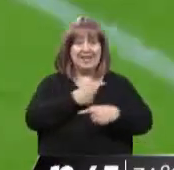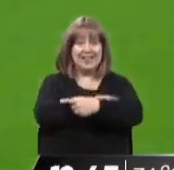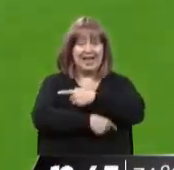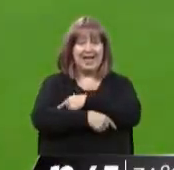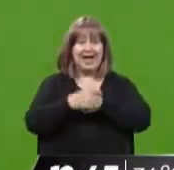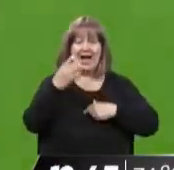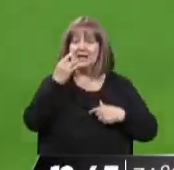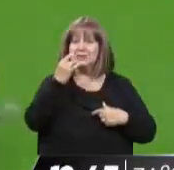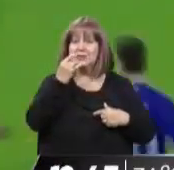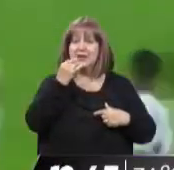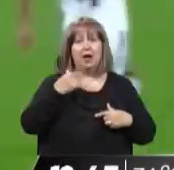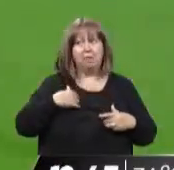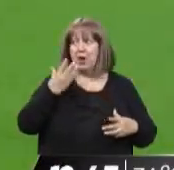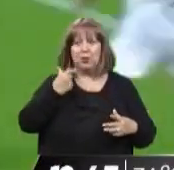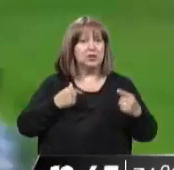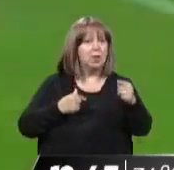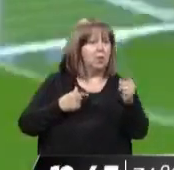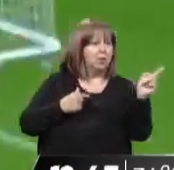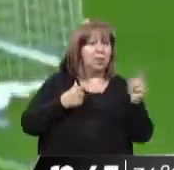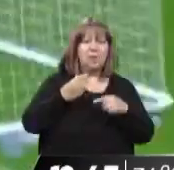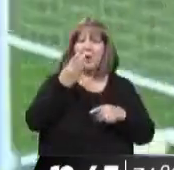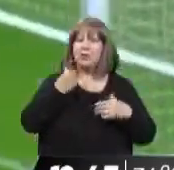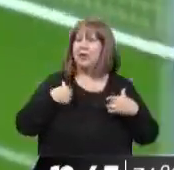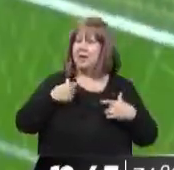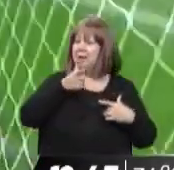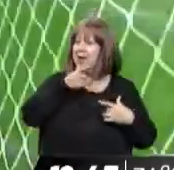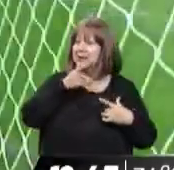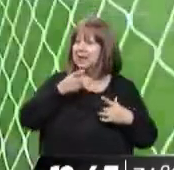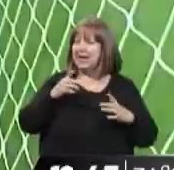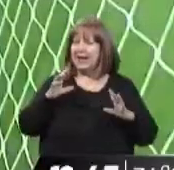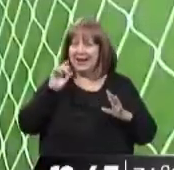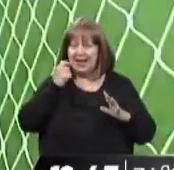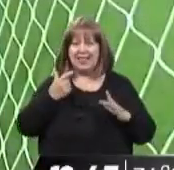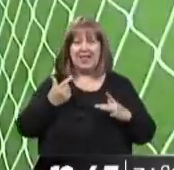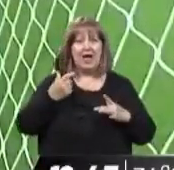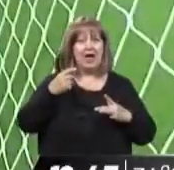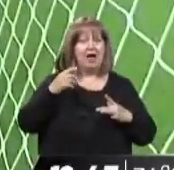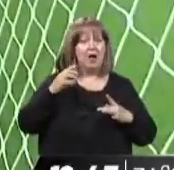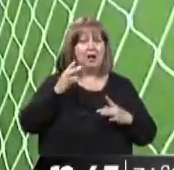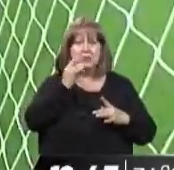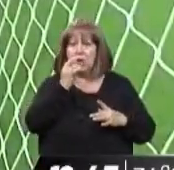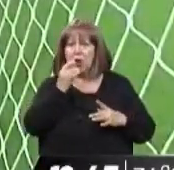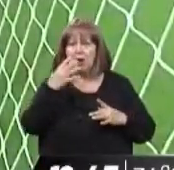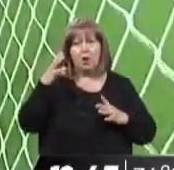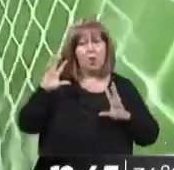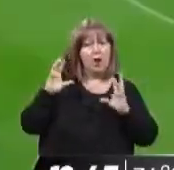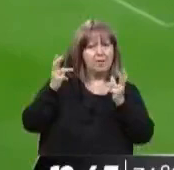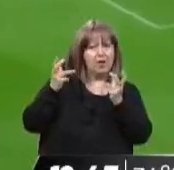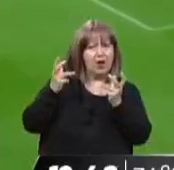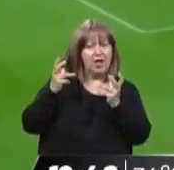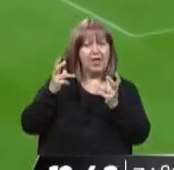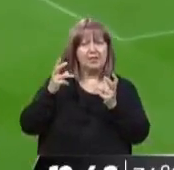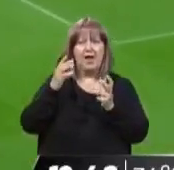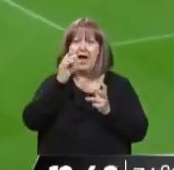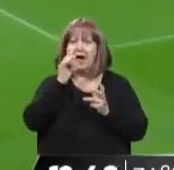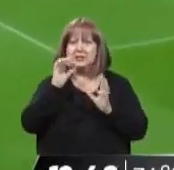encanta, me encanta. Ese color me fascina. A mí también. Tiene ahí un toquecito morado, tiene una morado, onda, ¿no? Sí, sí, tiene una cosa distinta. Es morada, ¿no? Sí, sí.